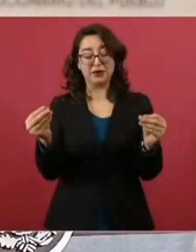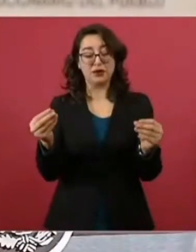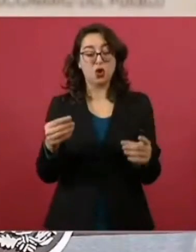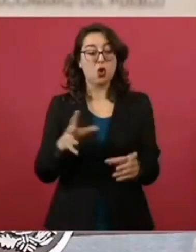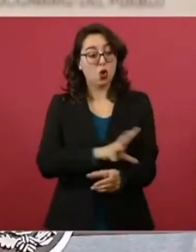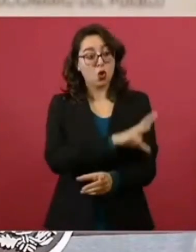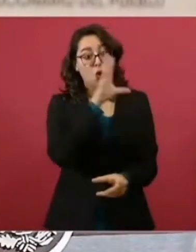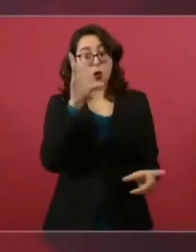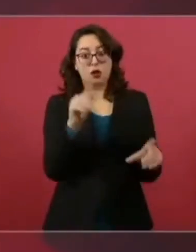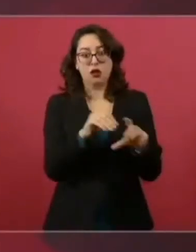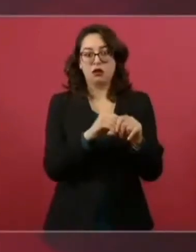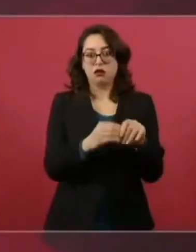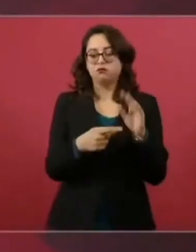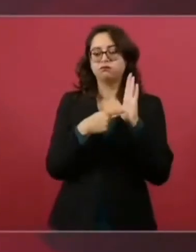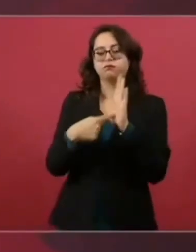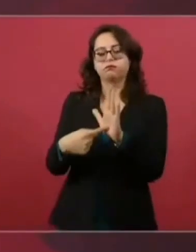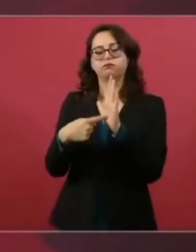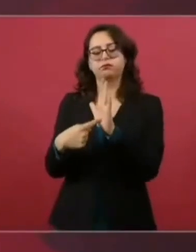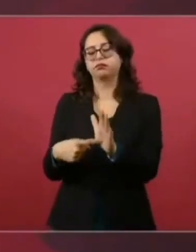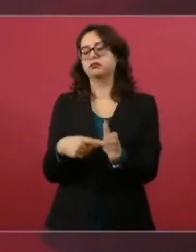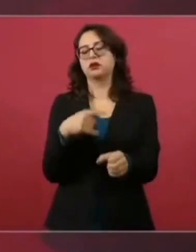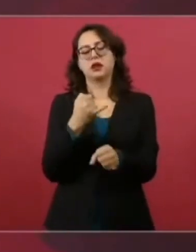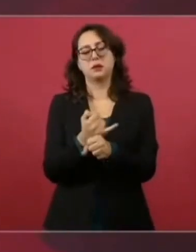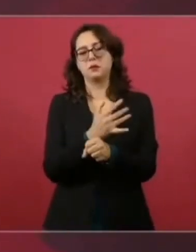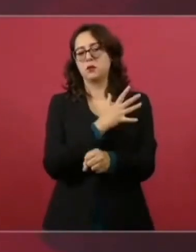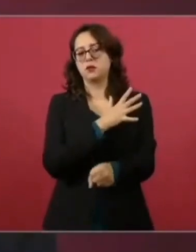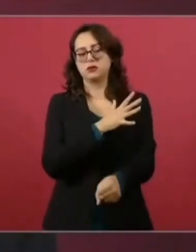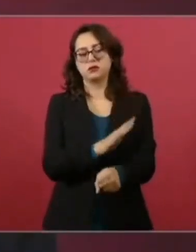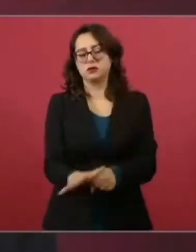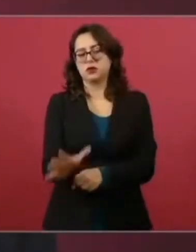tormenta de mentiras.